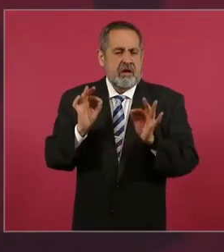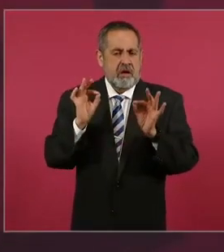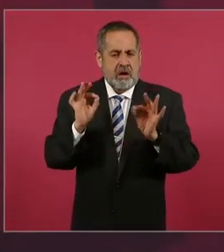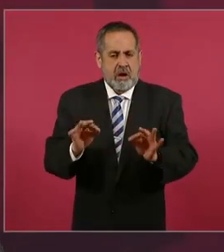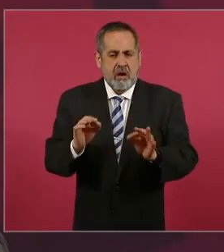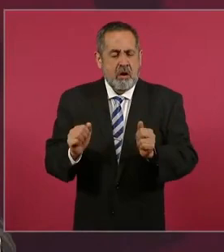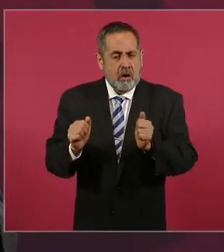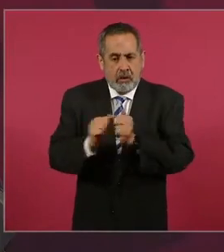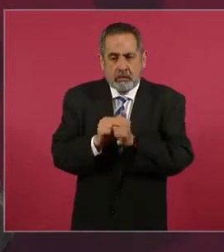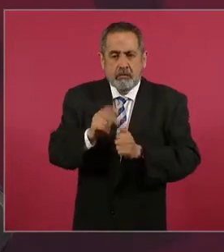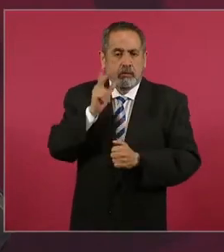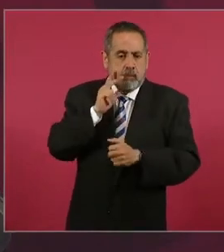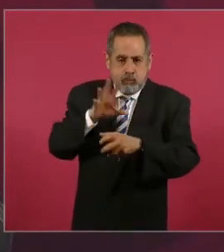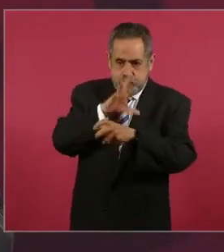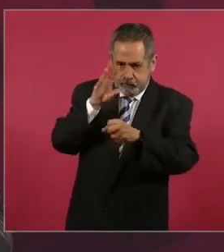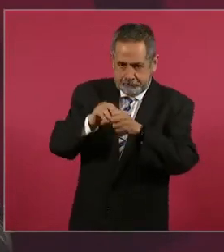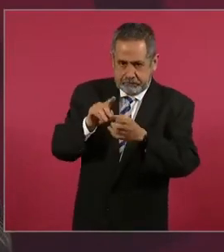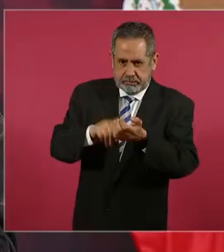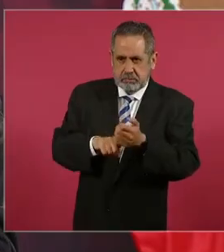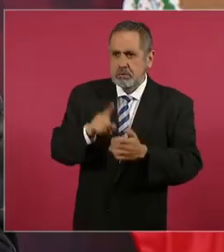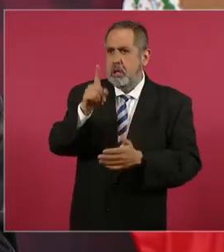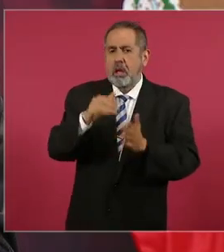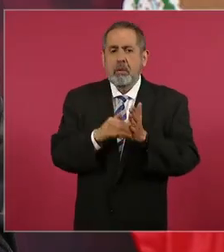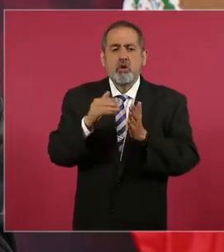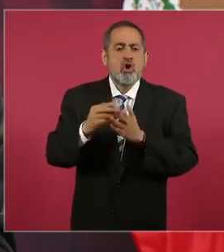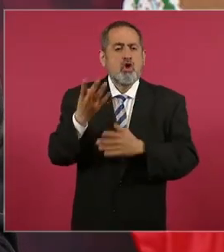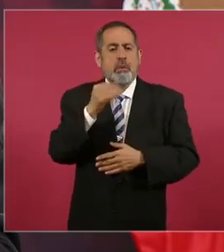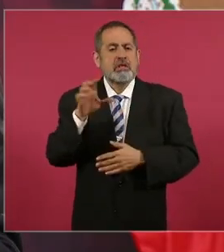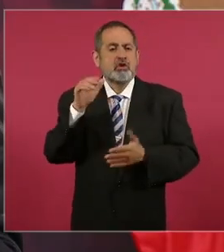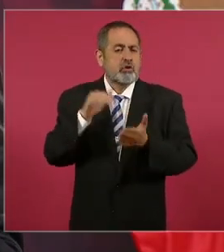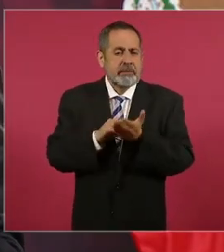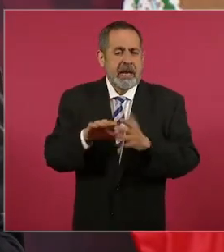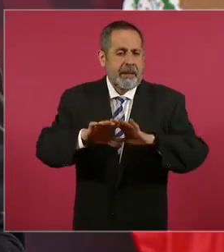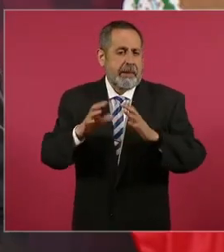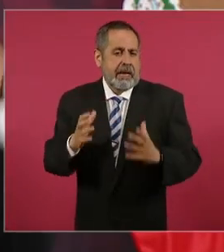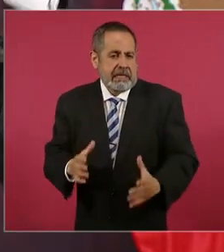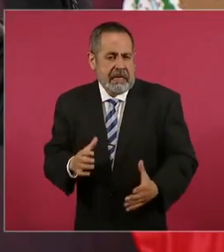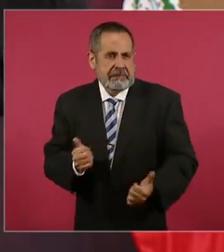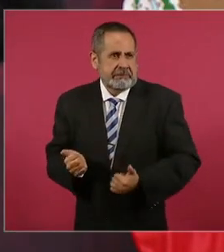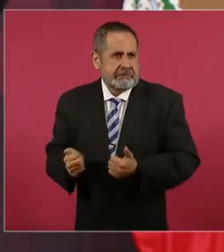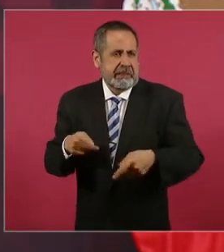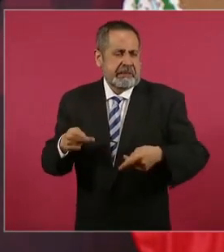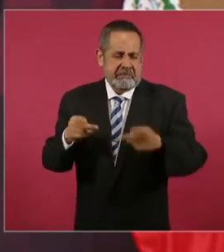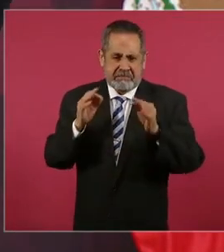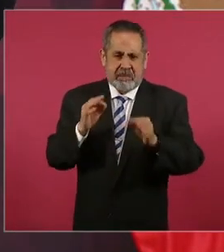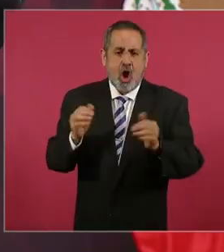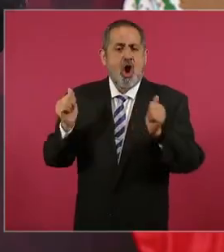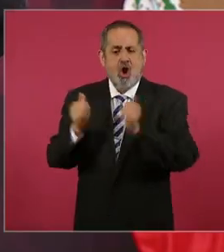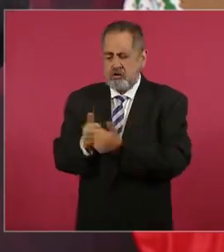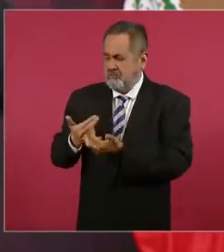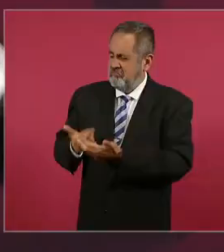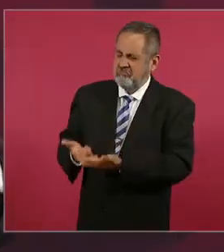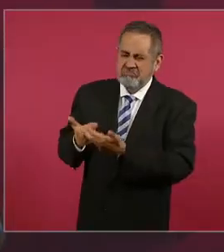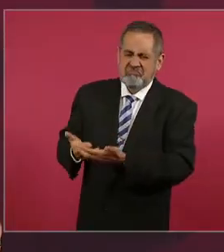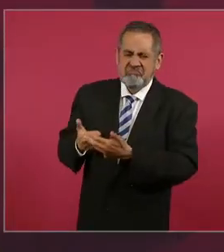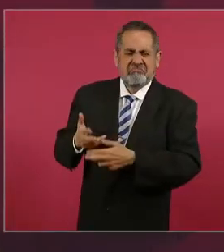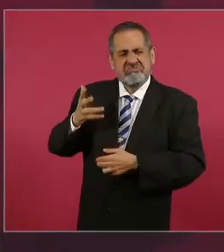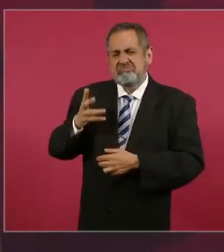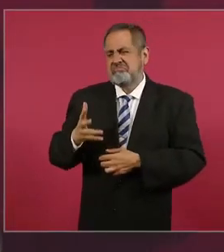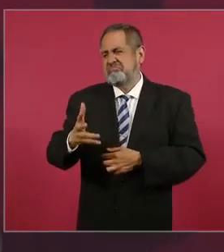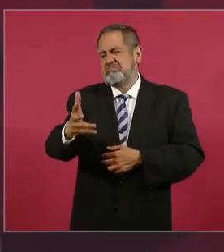producción de petróleo de 1.900.000 barriles y con reservas hacia